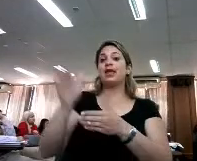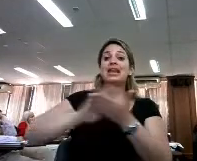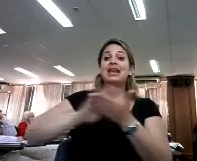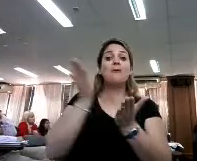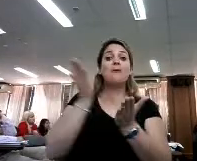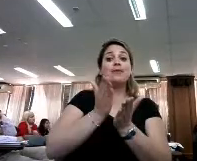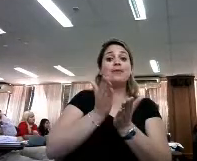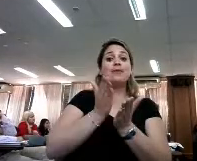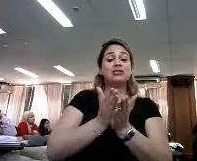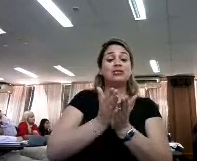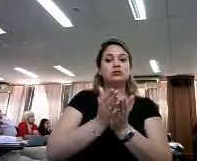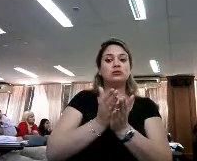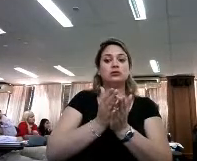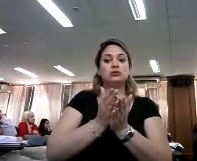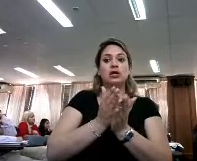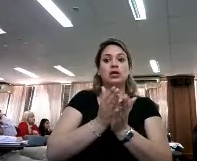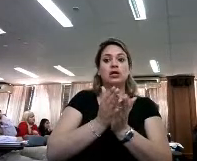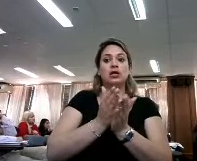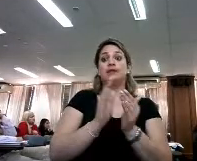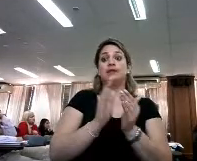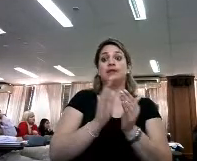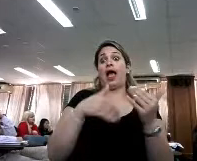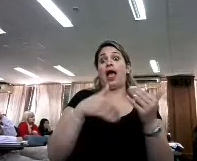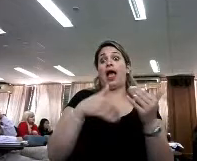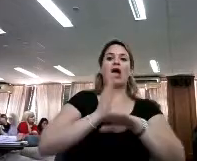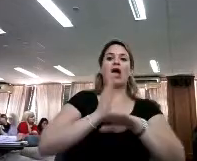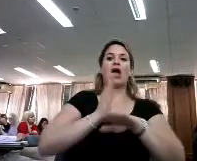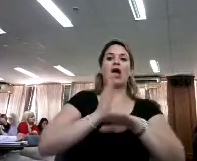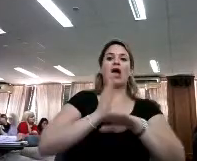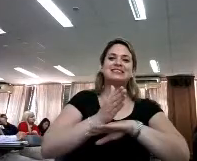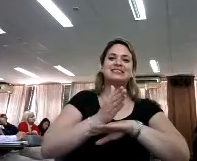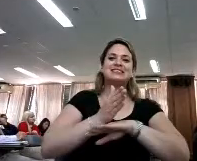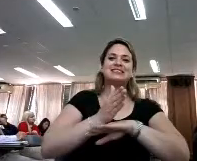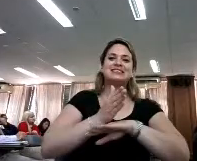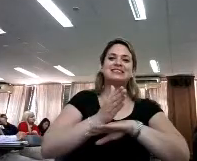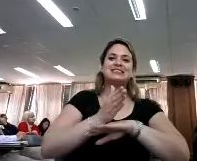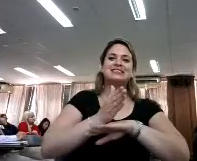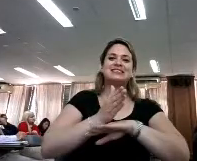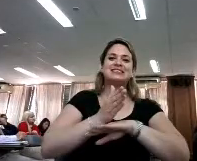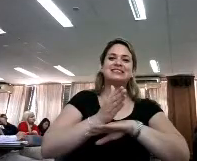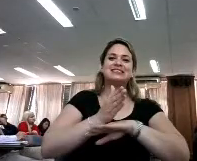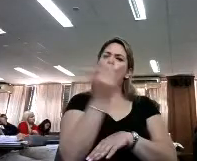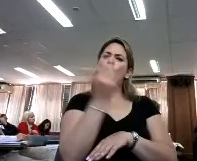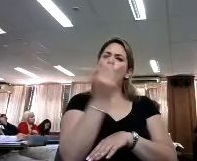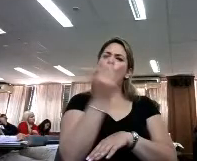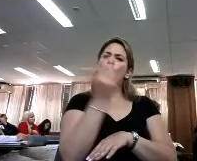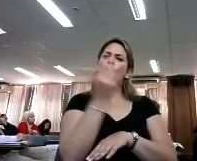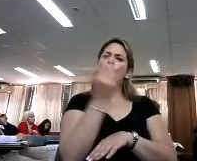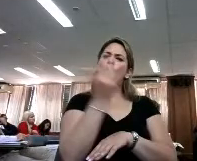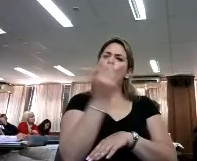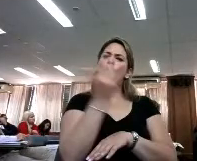limitación, un seguimiento que al uso, al acceso, cuántas veces, dónde, cuándo, en qué cantidad, por qué tiempo, ¿sí?